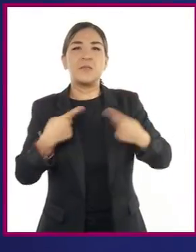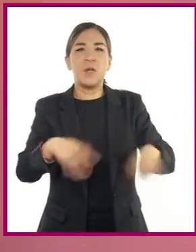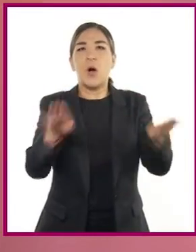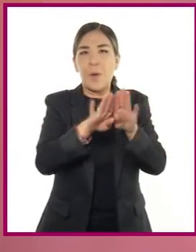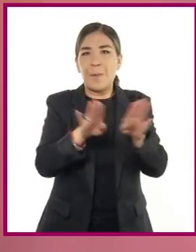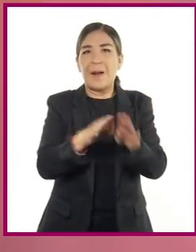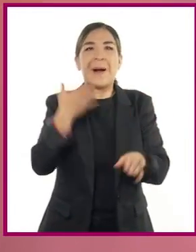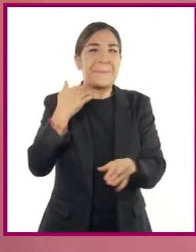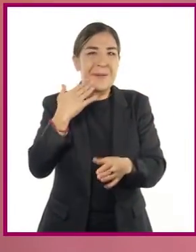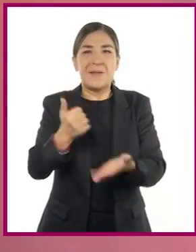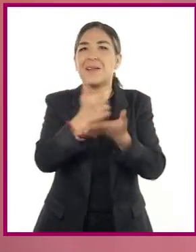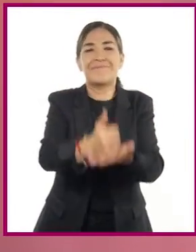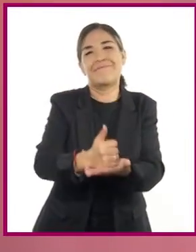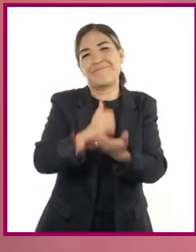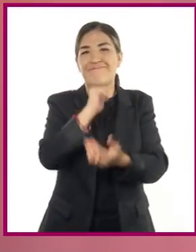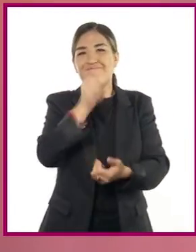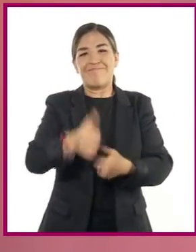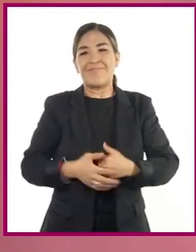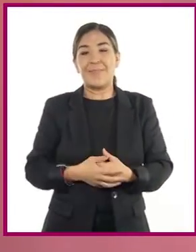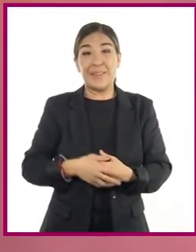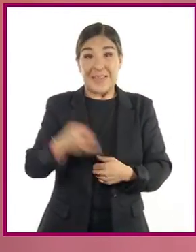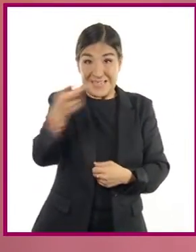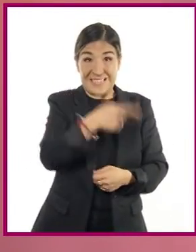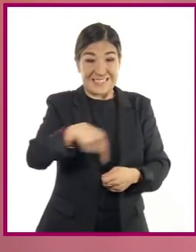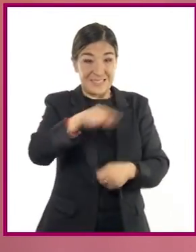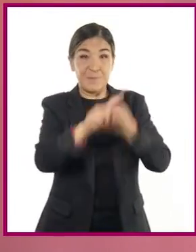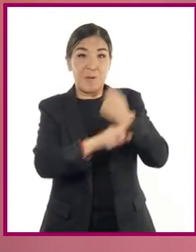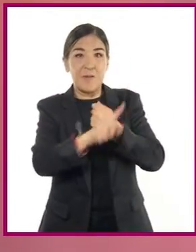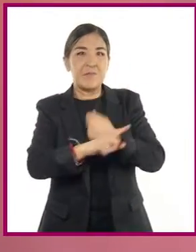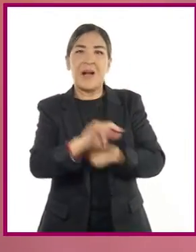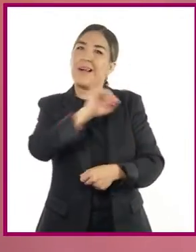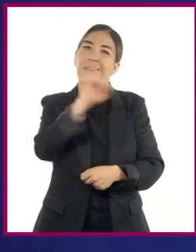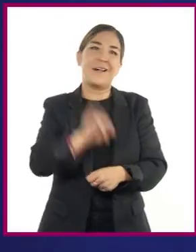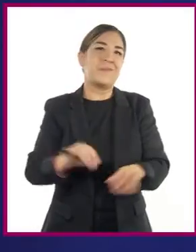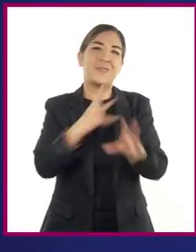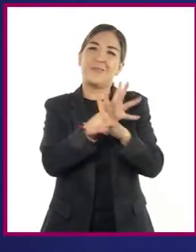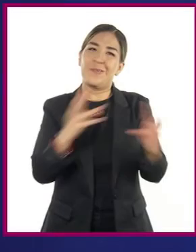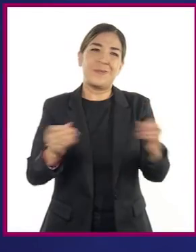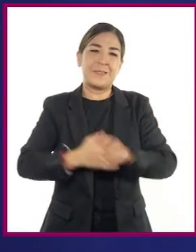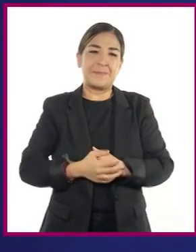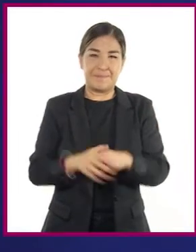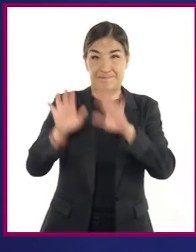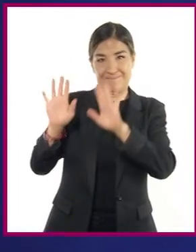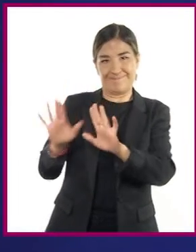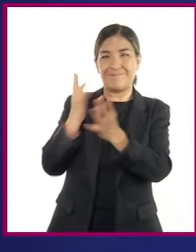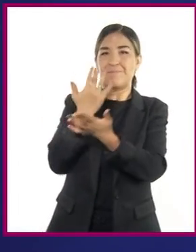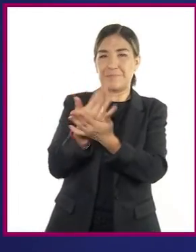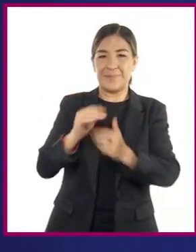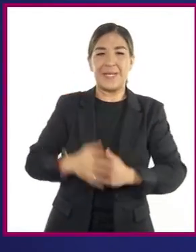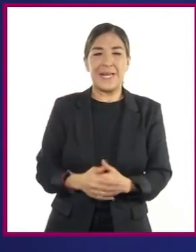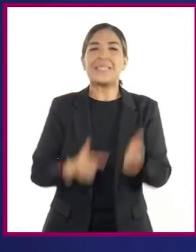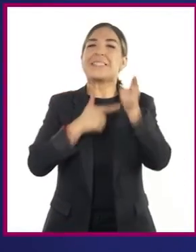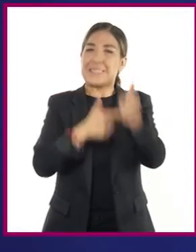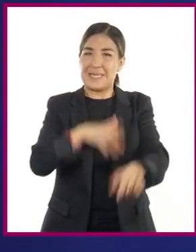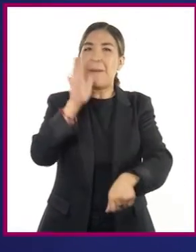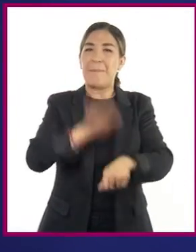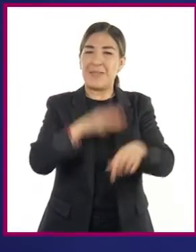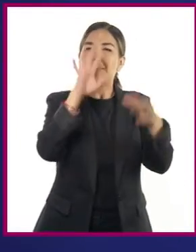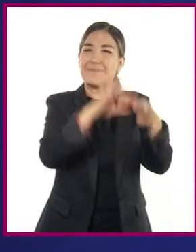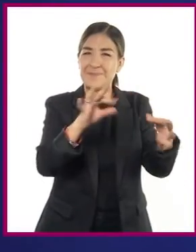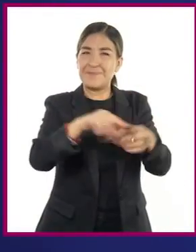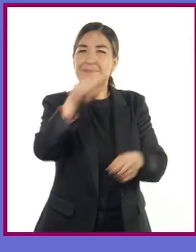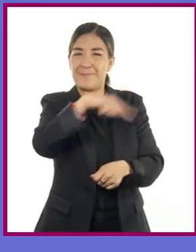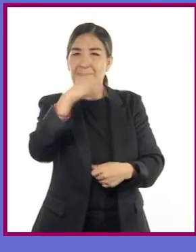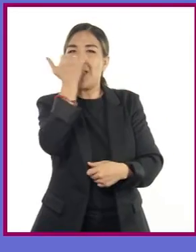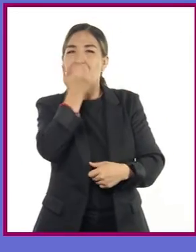tema. Pues así nunca se va a resolver, profesora. Espera, sigamos escuchando a las y a los